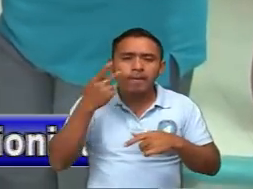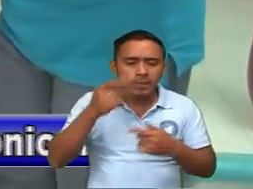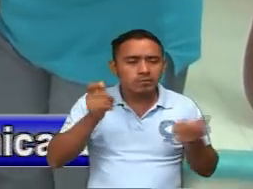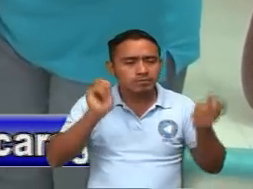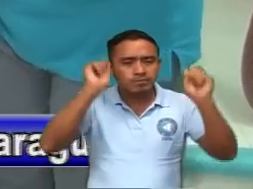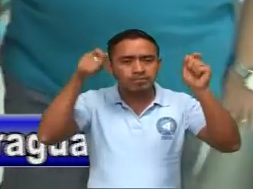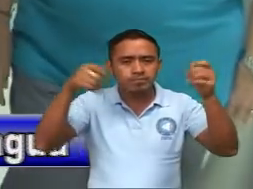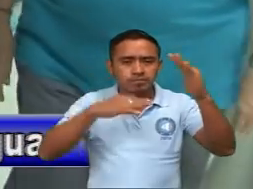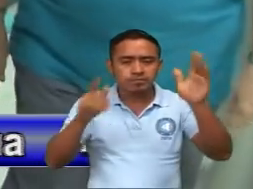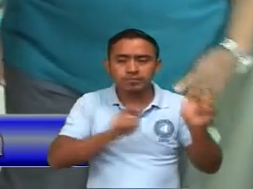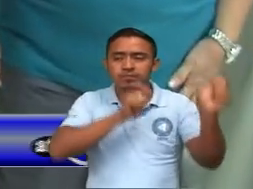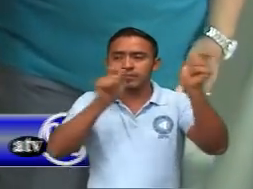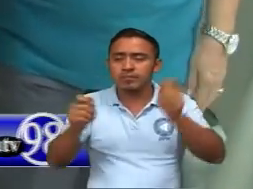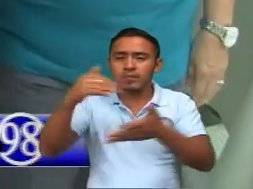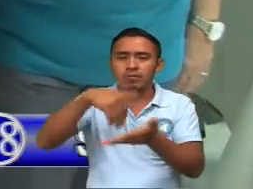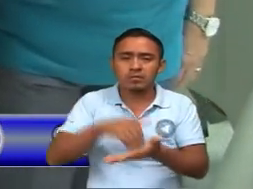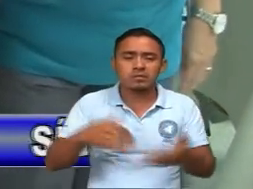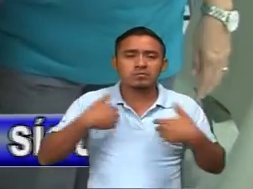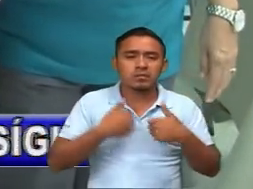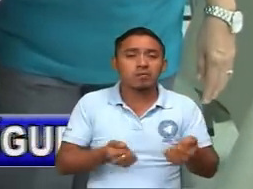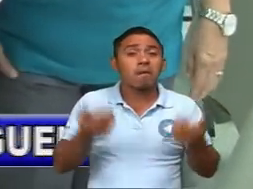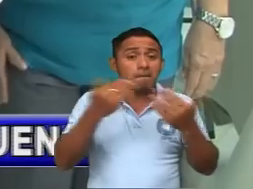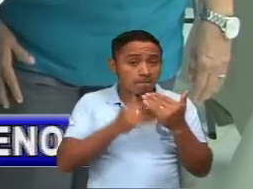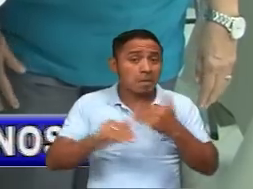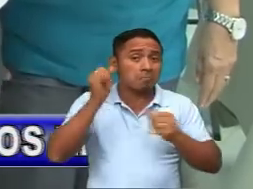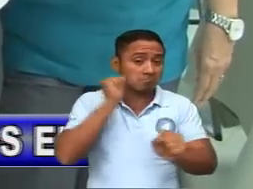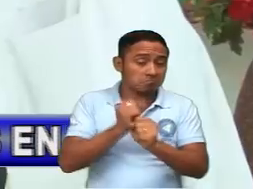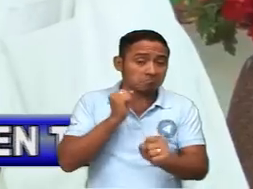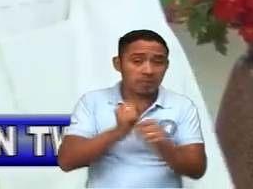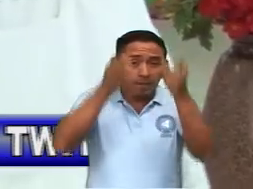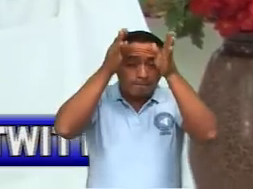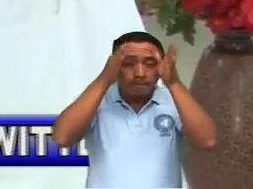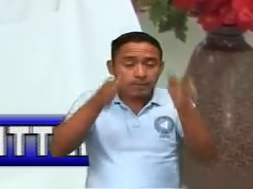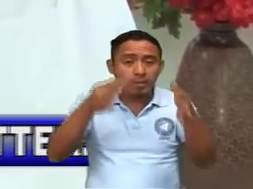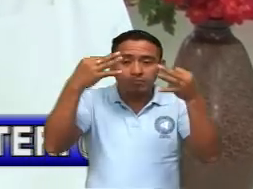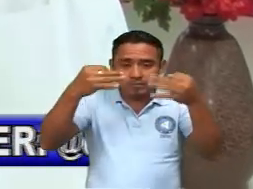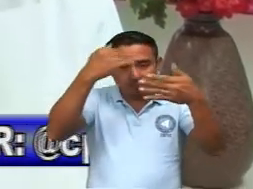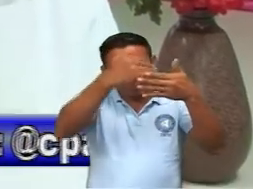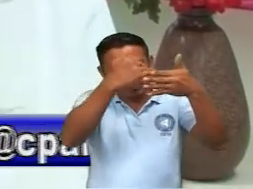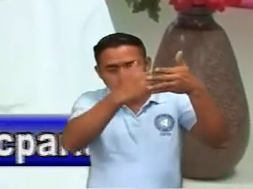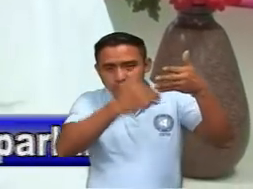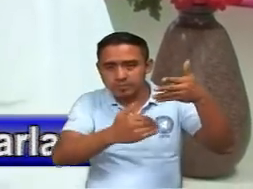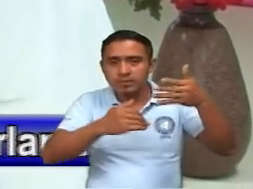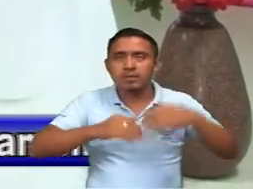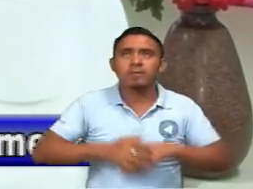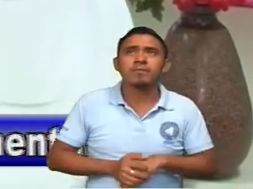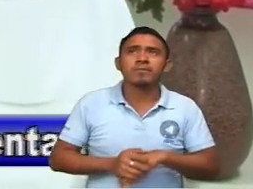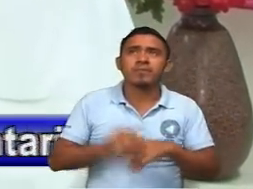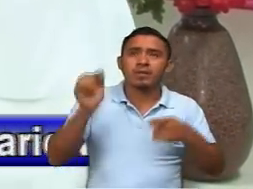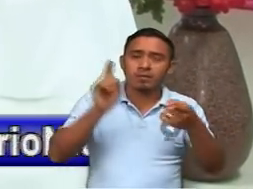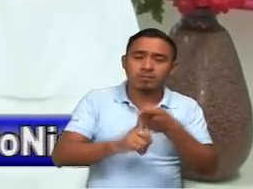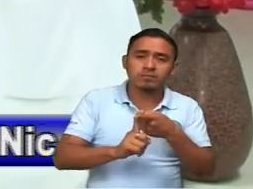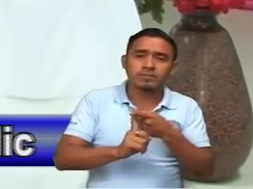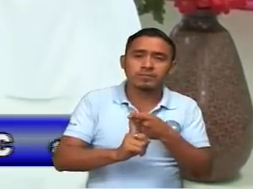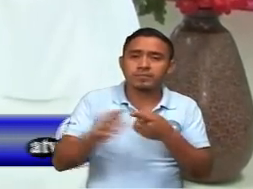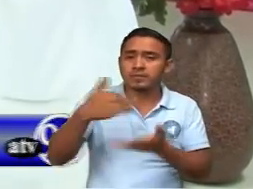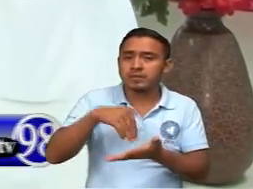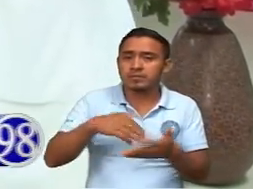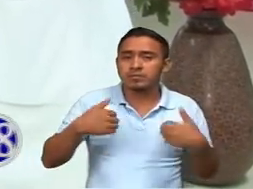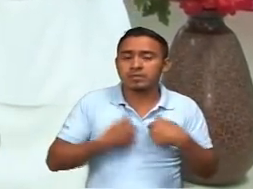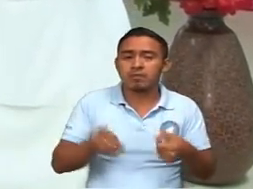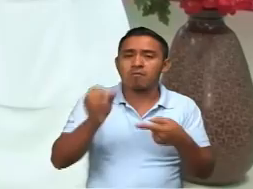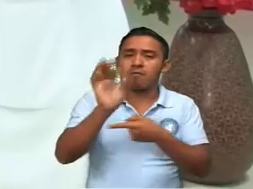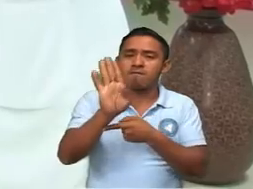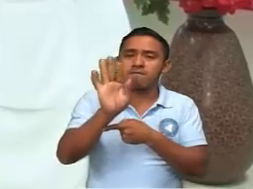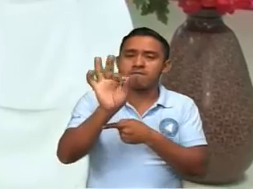reconocimiento especial a las unidades de salud destacadas en el proceso de atención y cumplimiento de indicadores, entre ellos el Centro de Salud